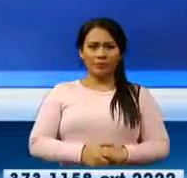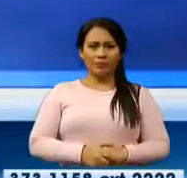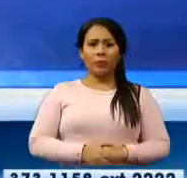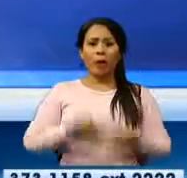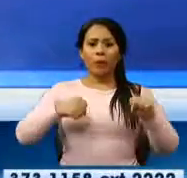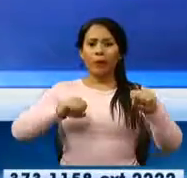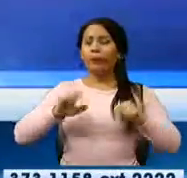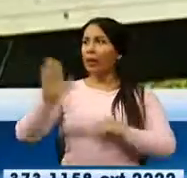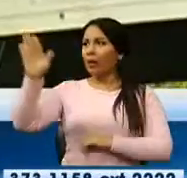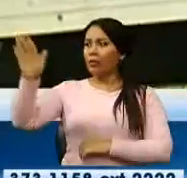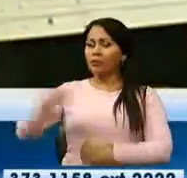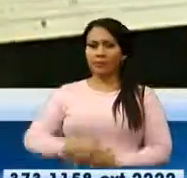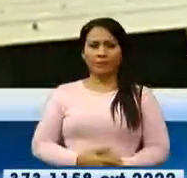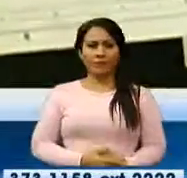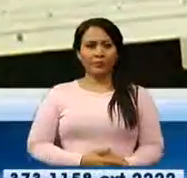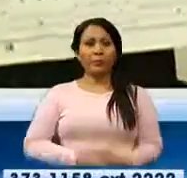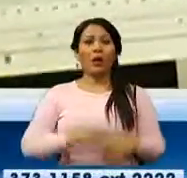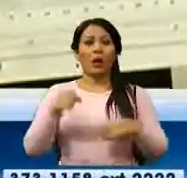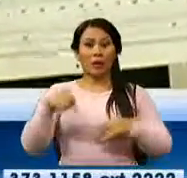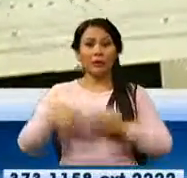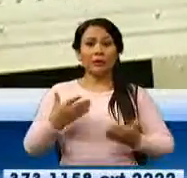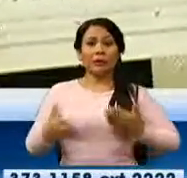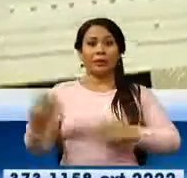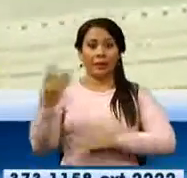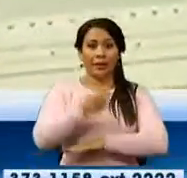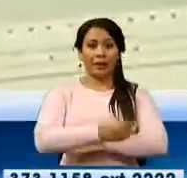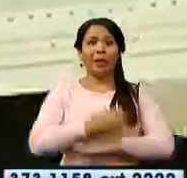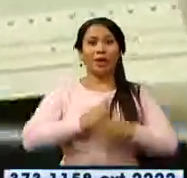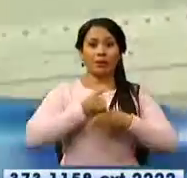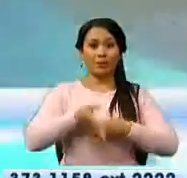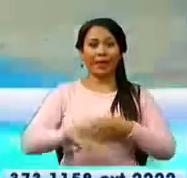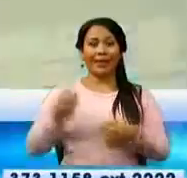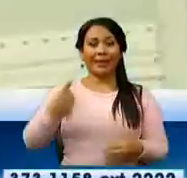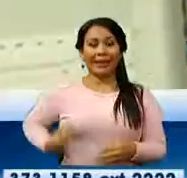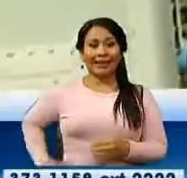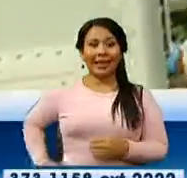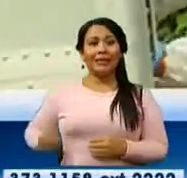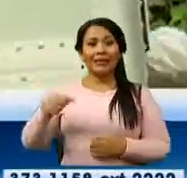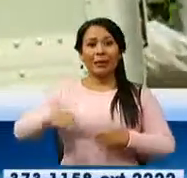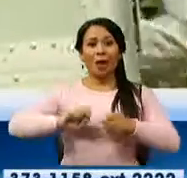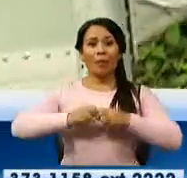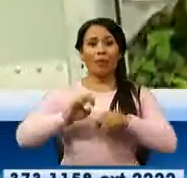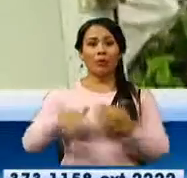Está más arriba, sí. Yeah. En los próximos días se darán detalles de este caso que dejó